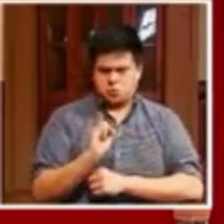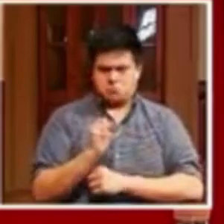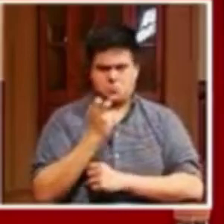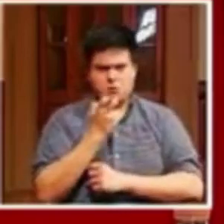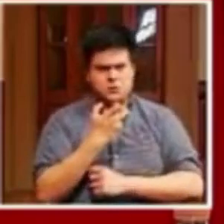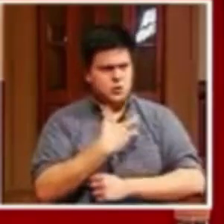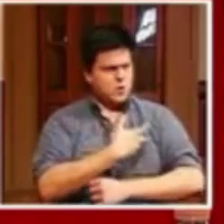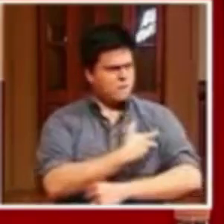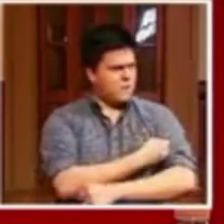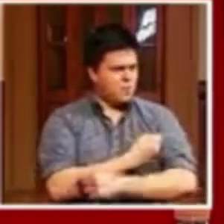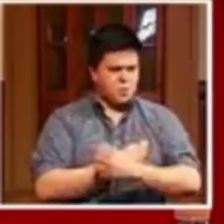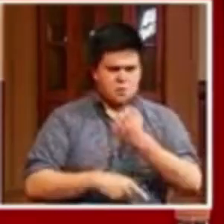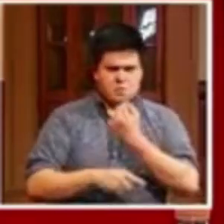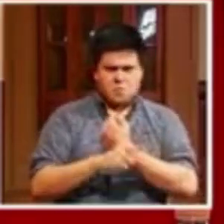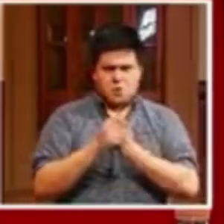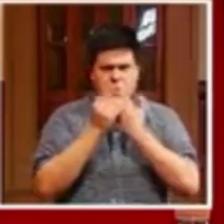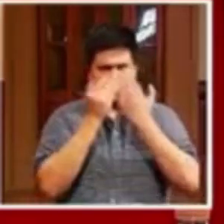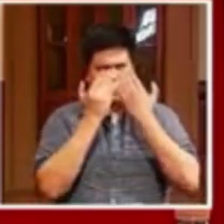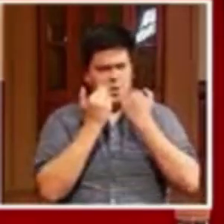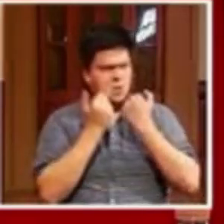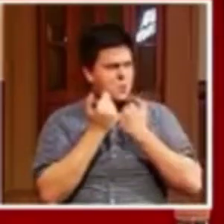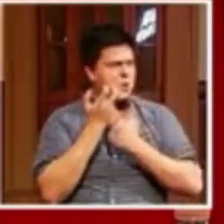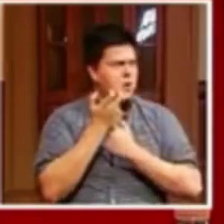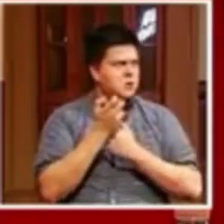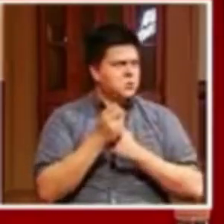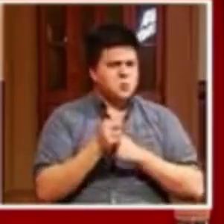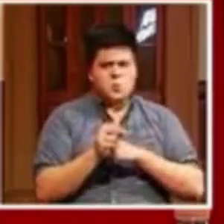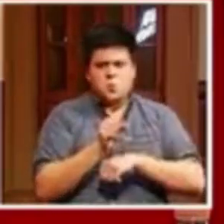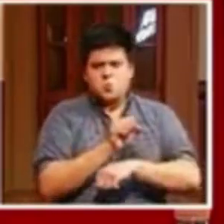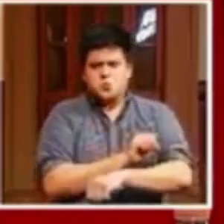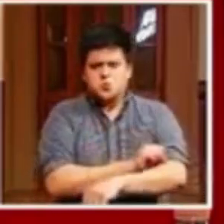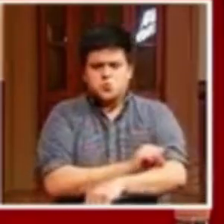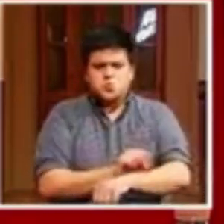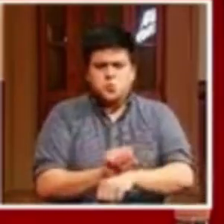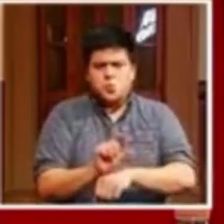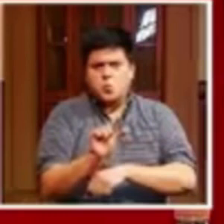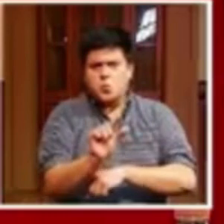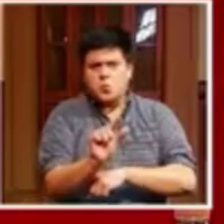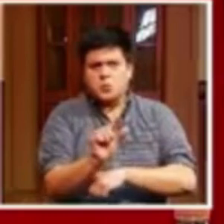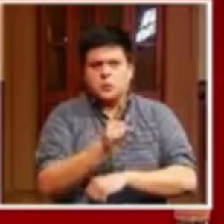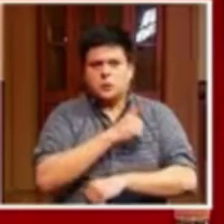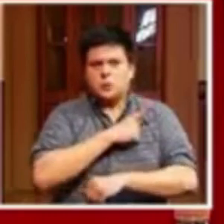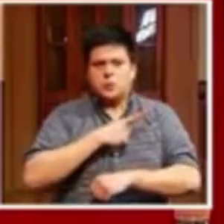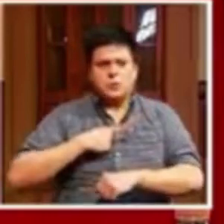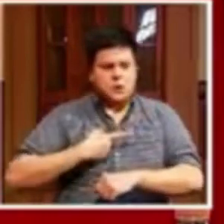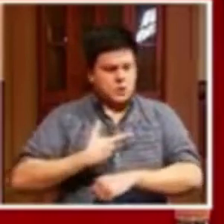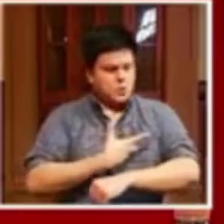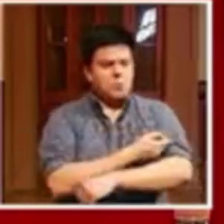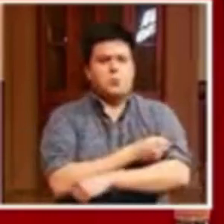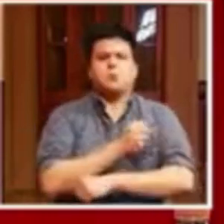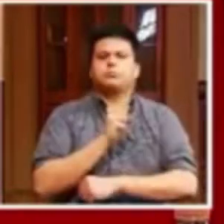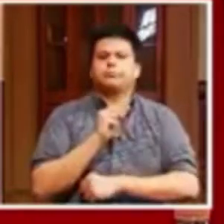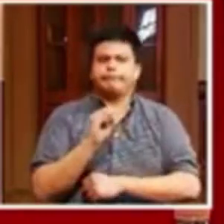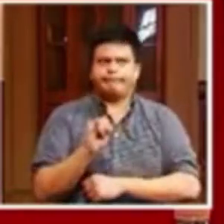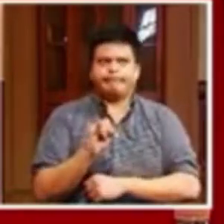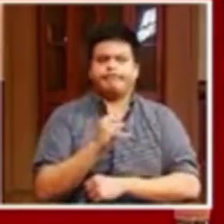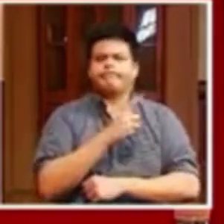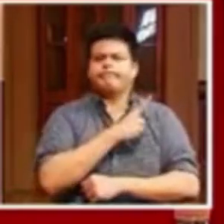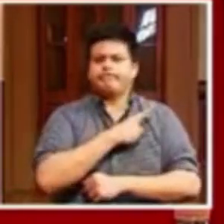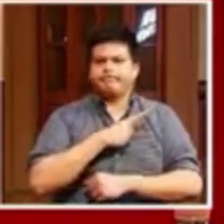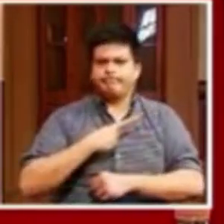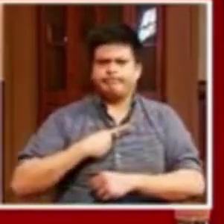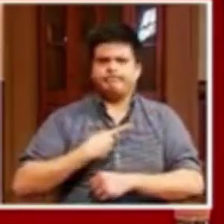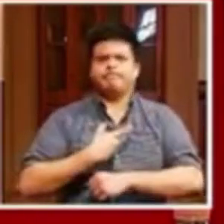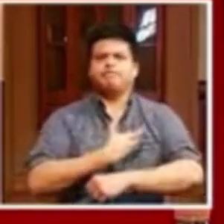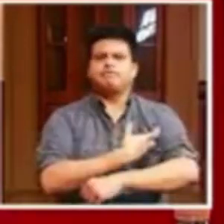nuevo león alcanzó 146 mil 340 contagios de kobe 19 tras las detecciones de mil 96